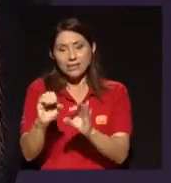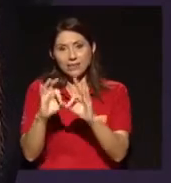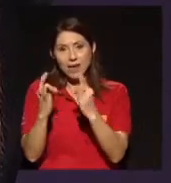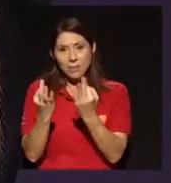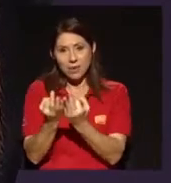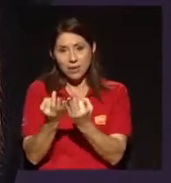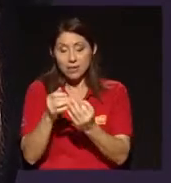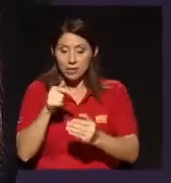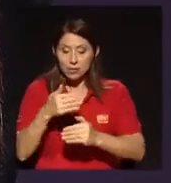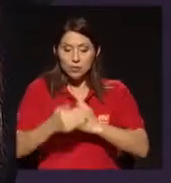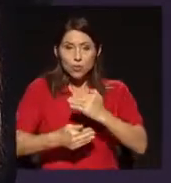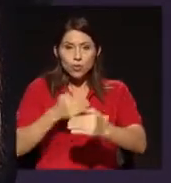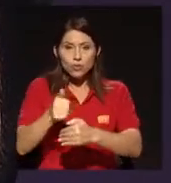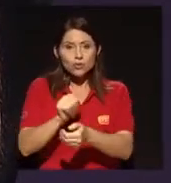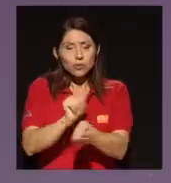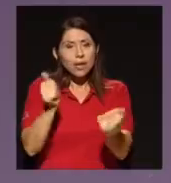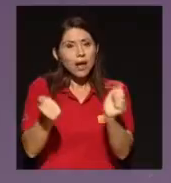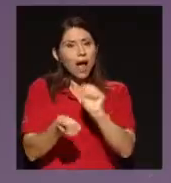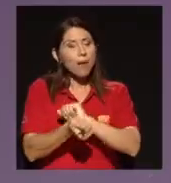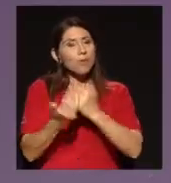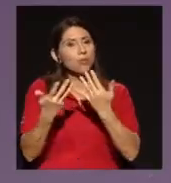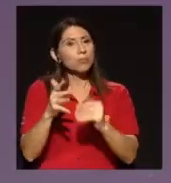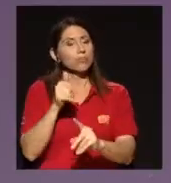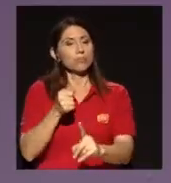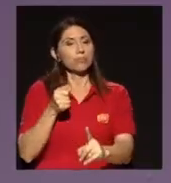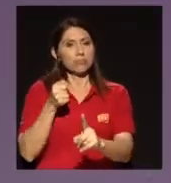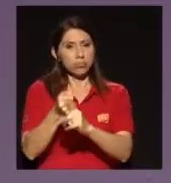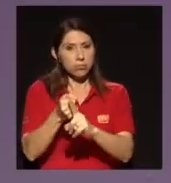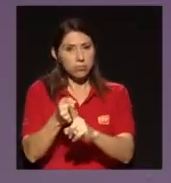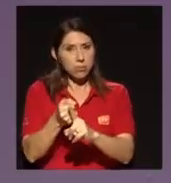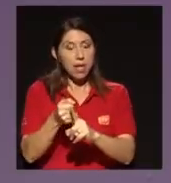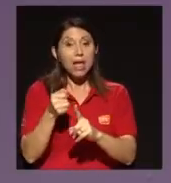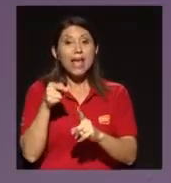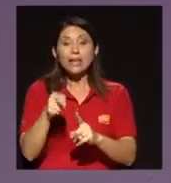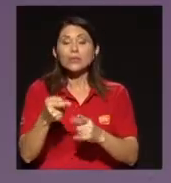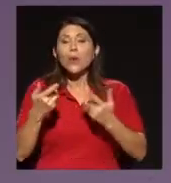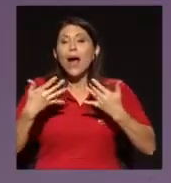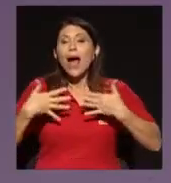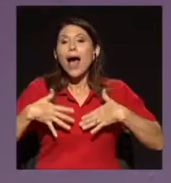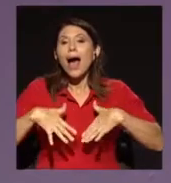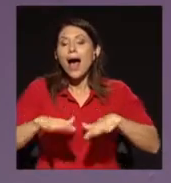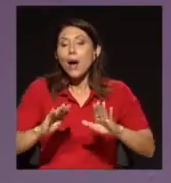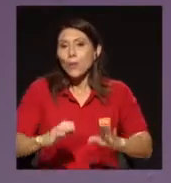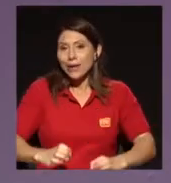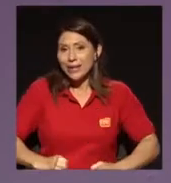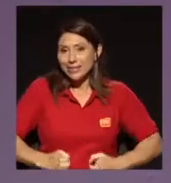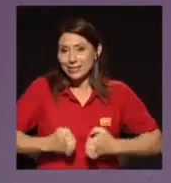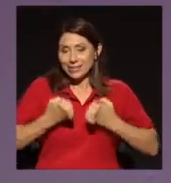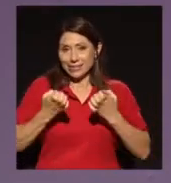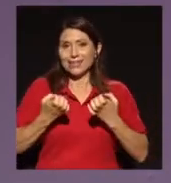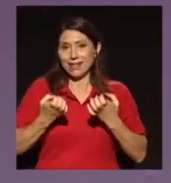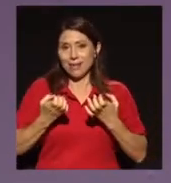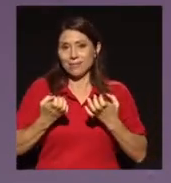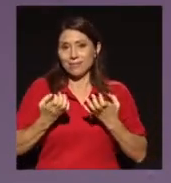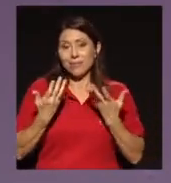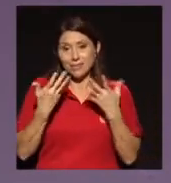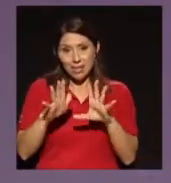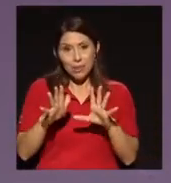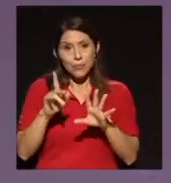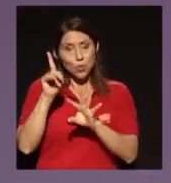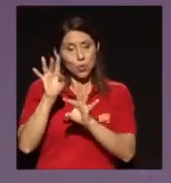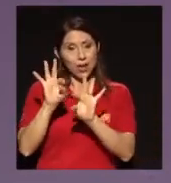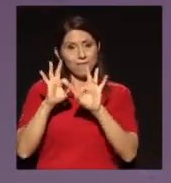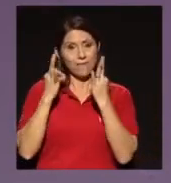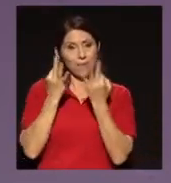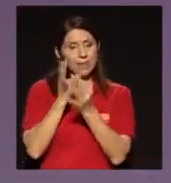procesos de cambio han impactado y eso que hace que incluso, aunque exista la composición de una familia